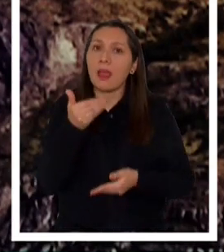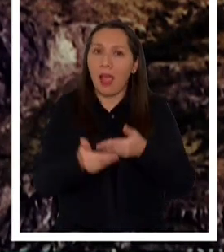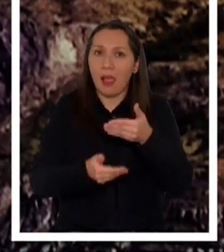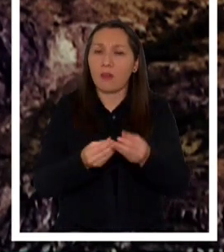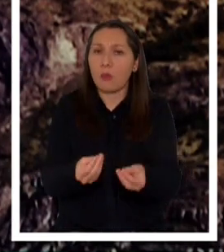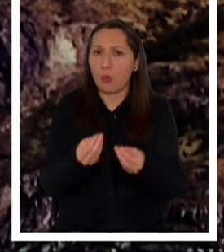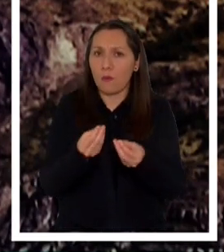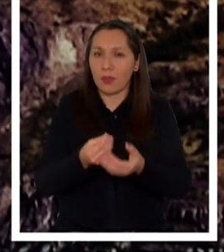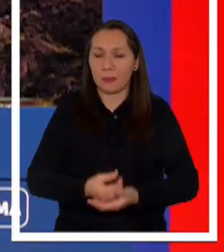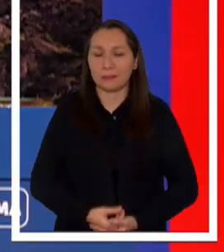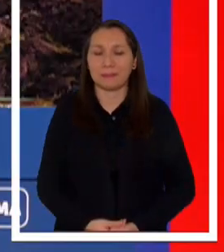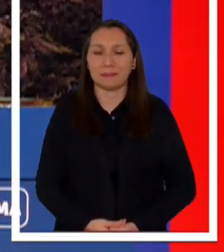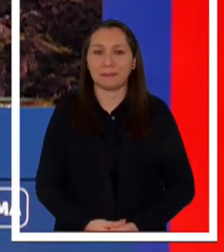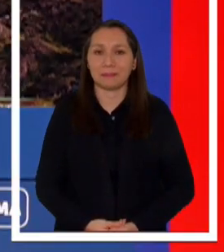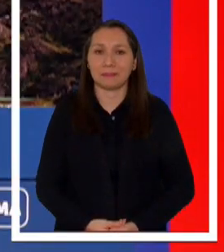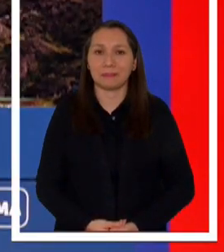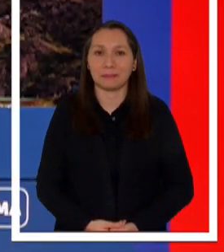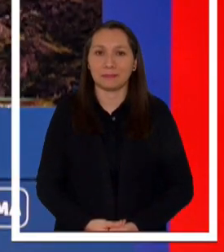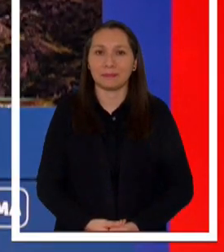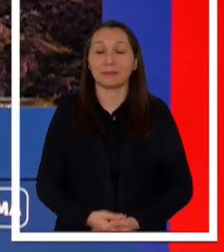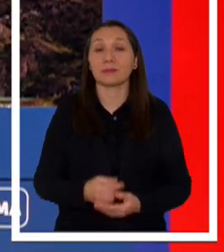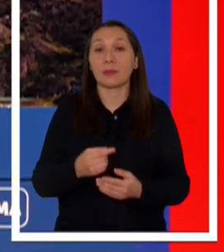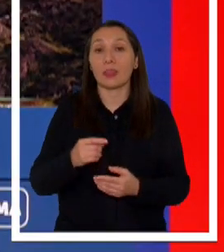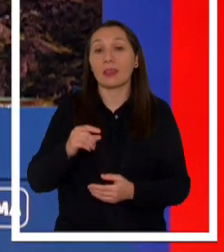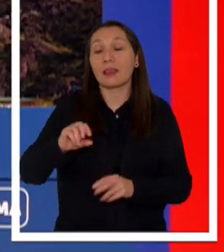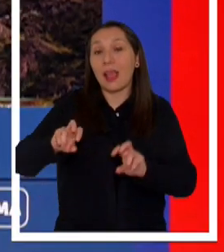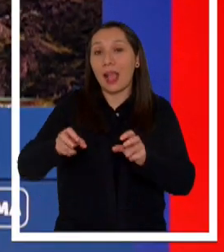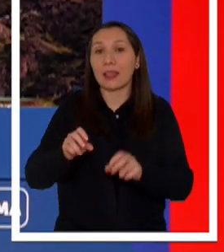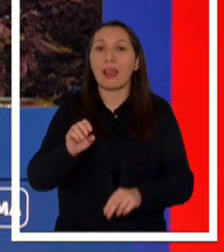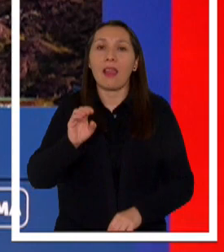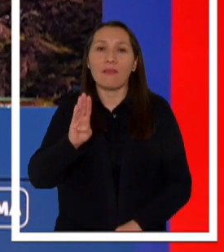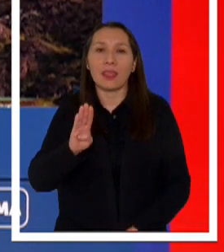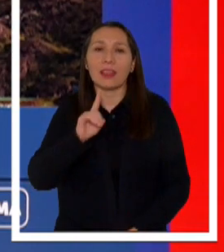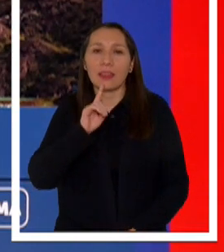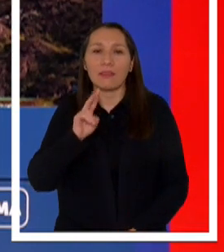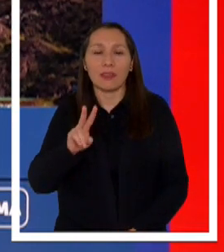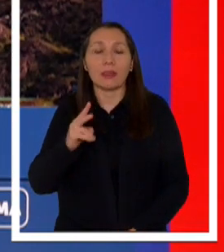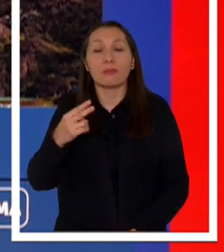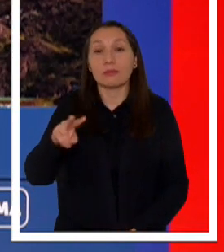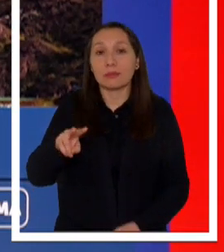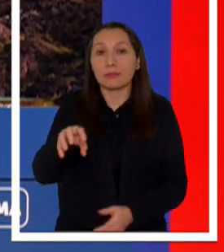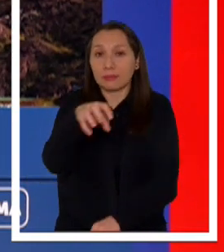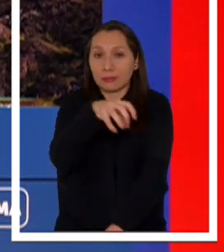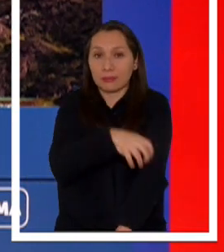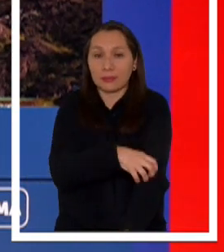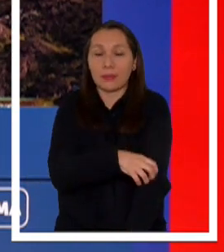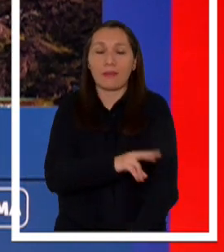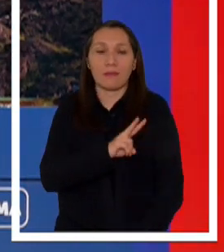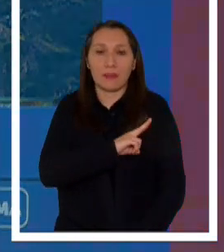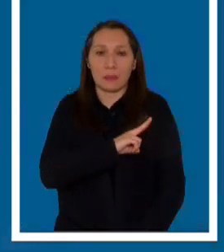avanzando de muy buena forma vamos con canal VeTV de la región de Valparaíso